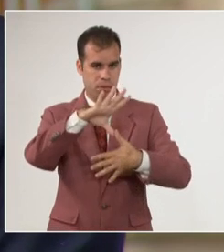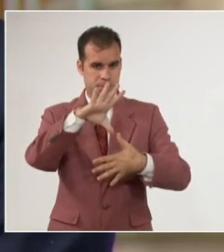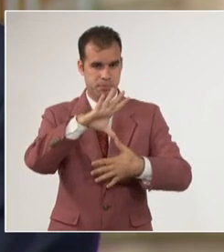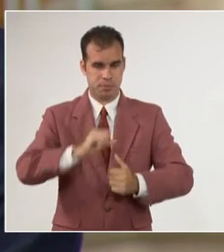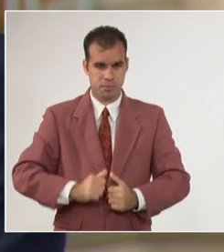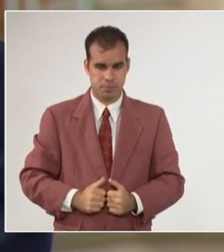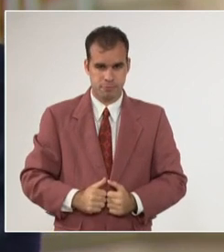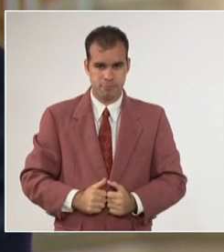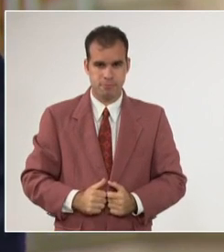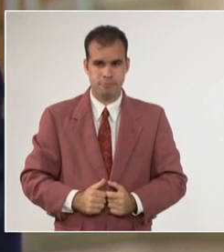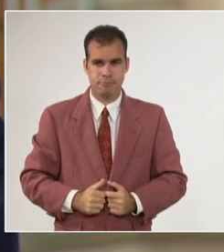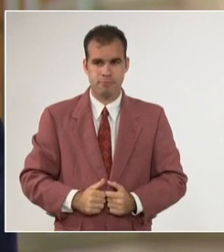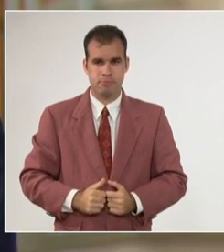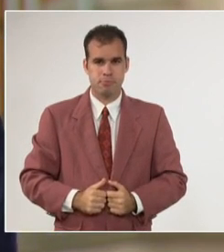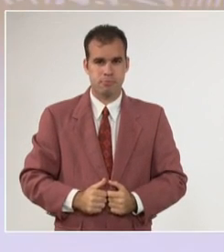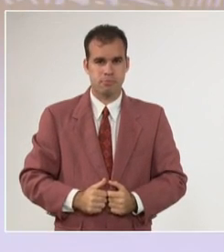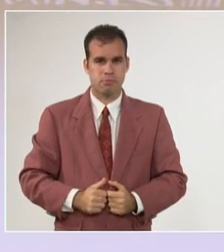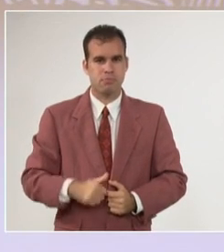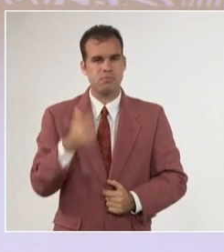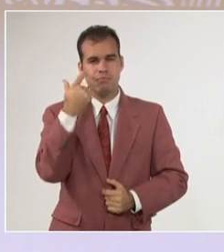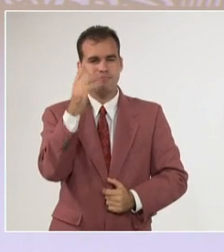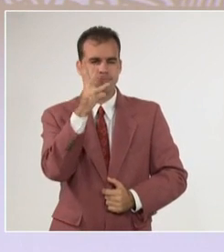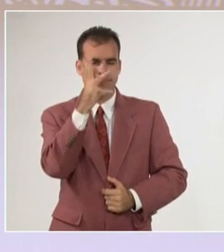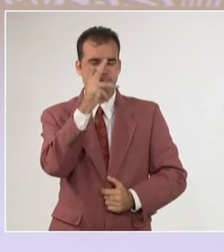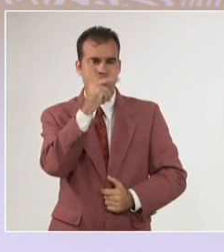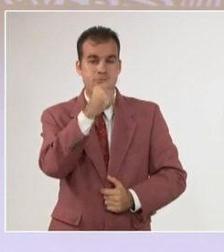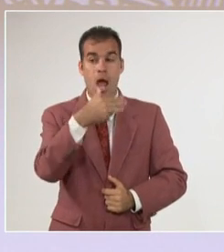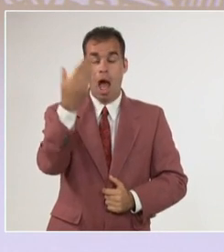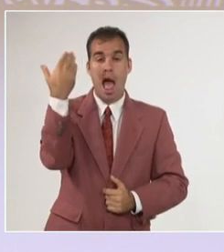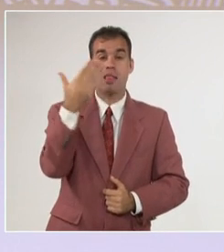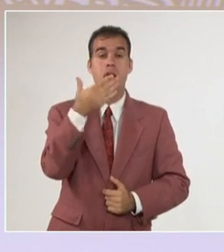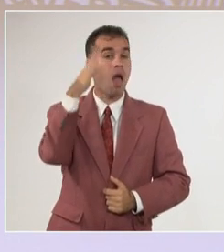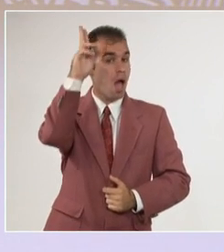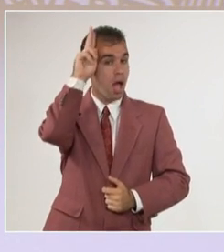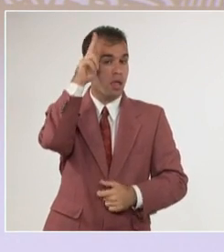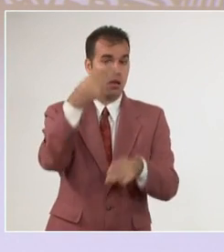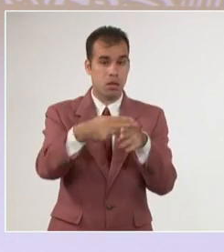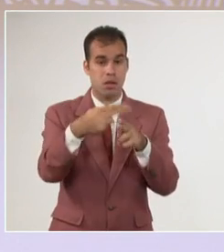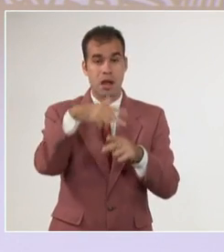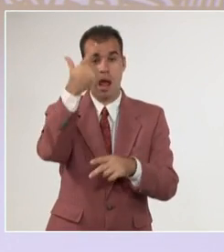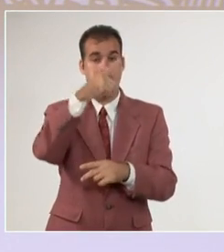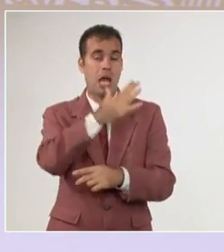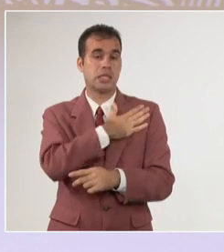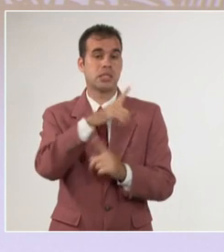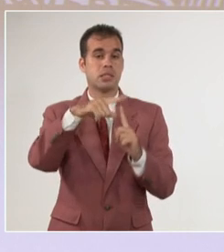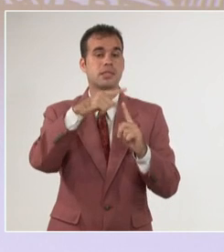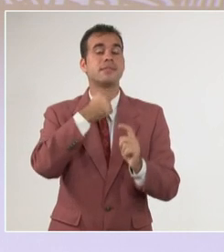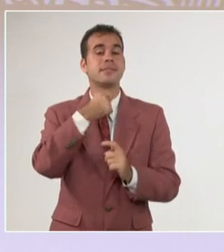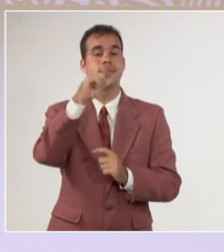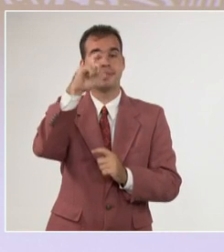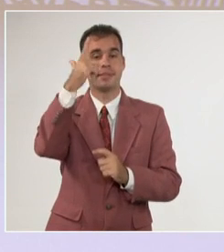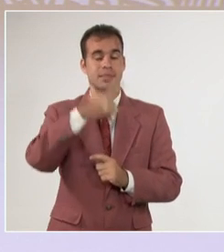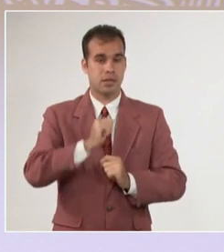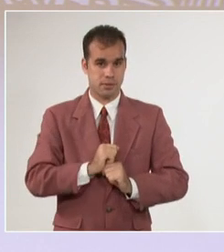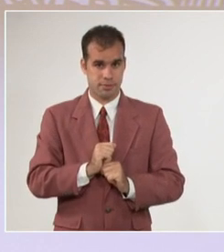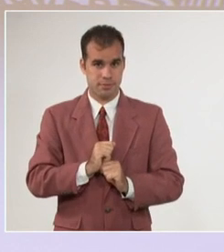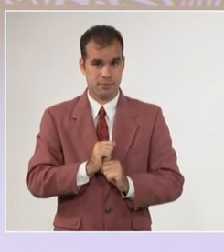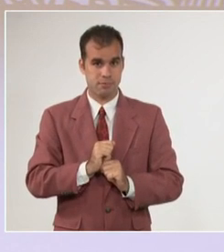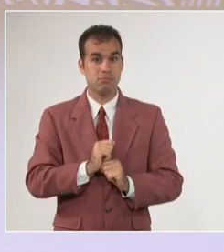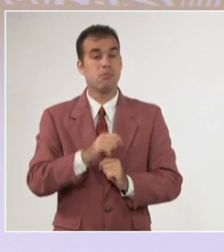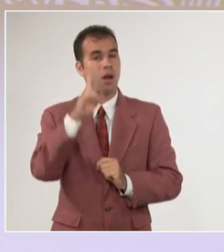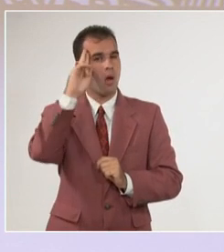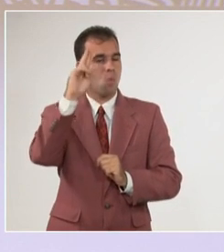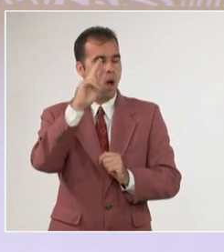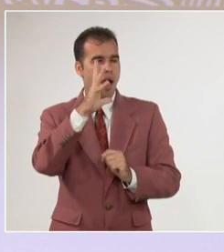Cuánto es bella la tierra que habitaban los aztecas valientes, dice en el Teocalli de Cholula el cubano José María Heredia, abriendo